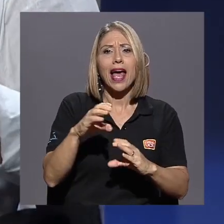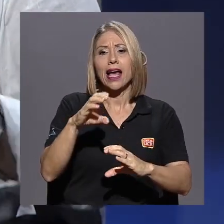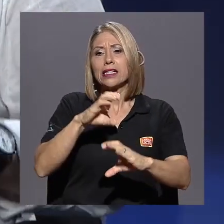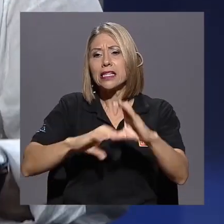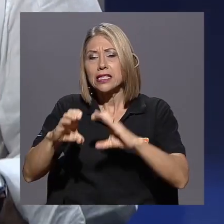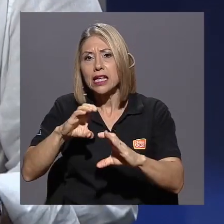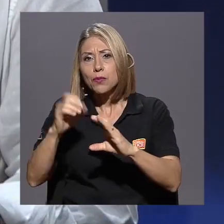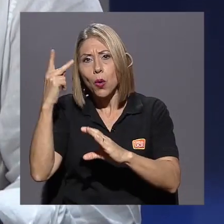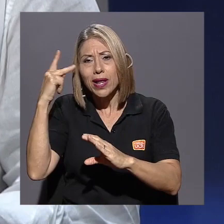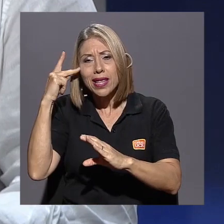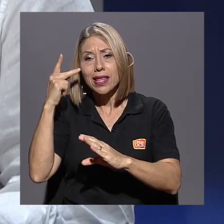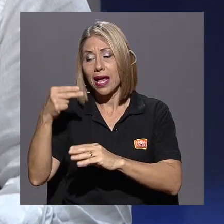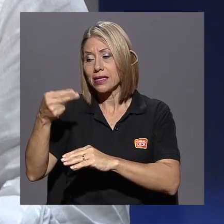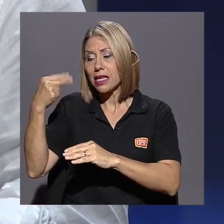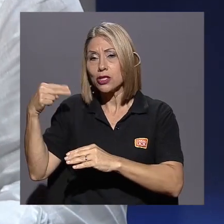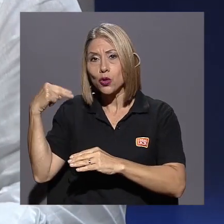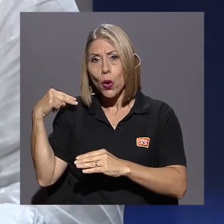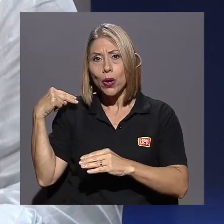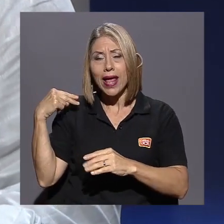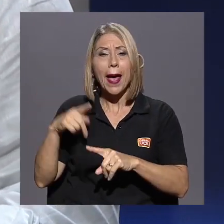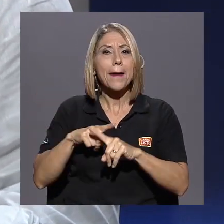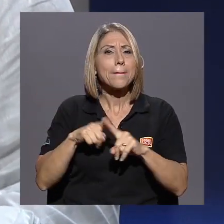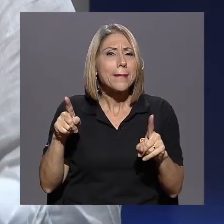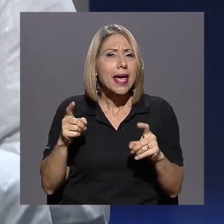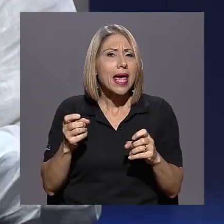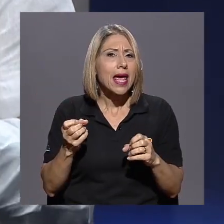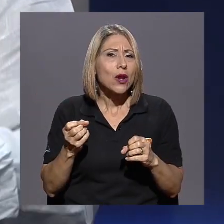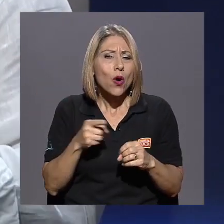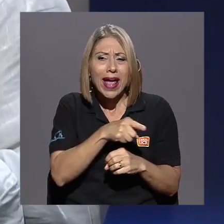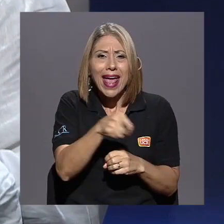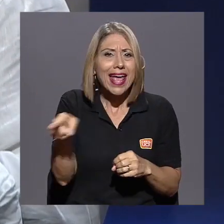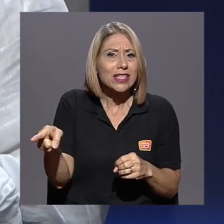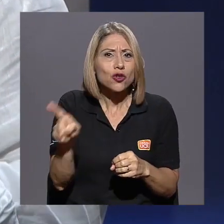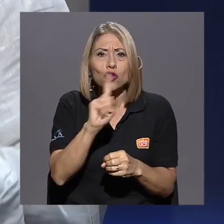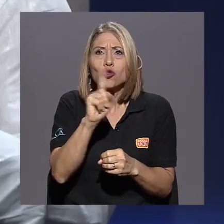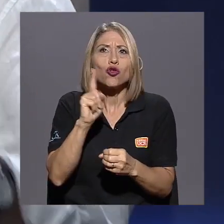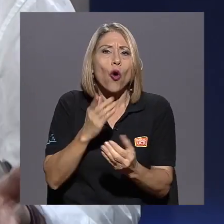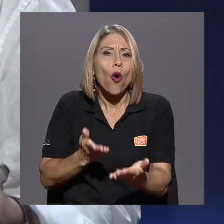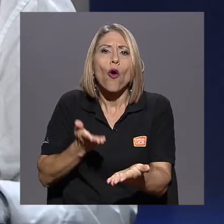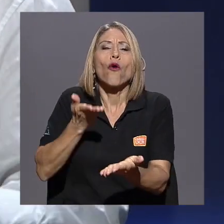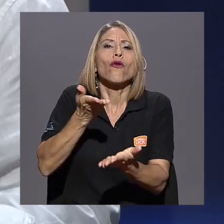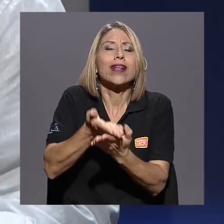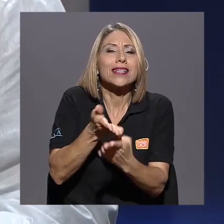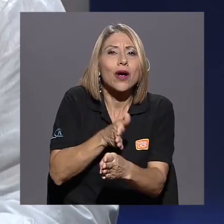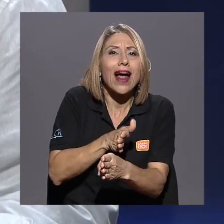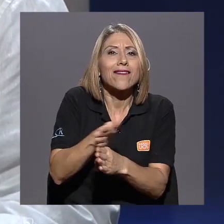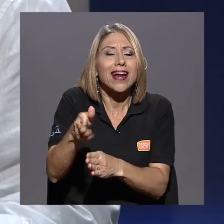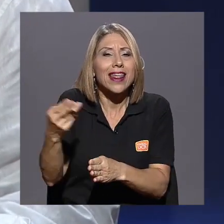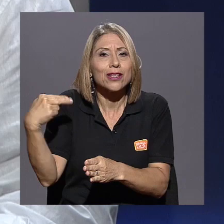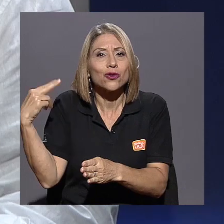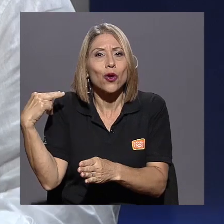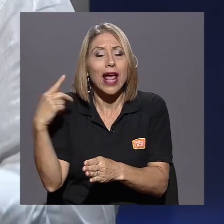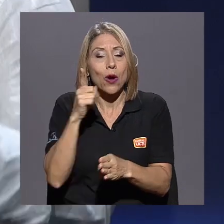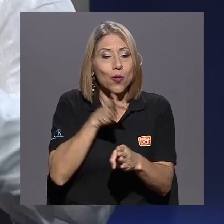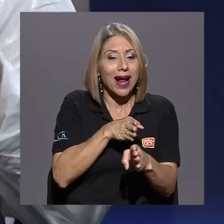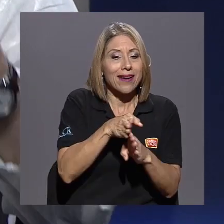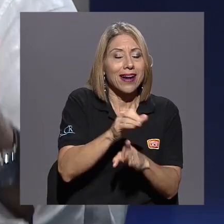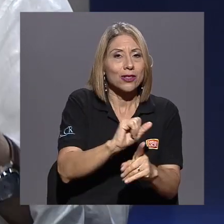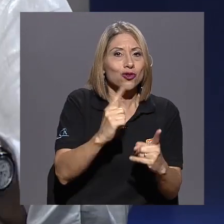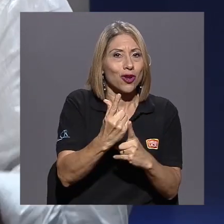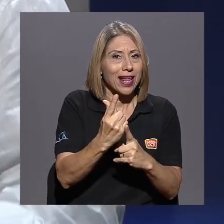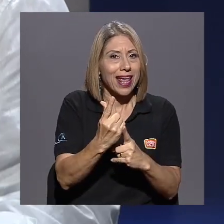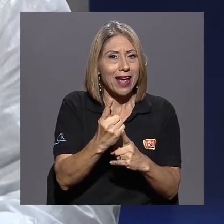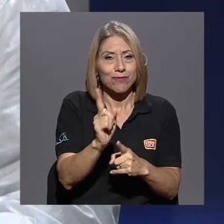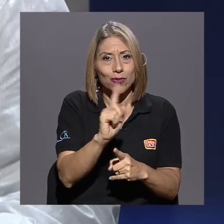historia pero muchas veces ya no ofrecen una carrera de historia por ejemplo una carrera de sociología sino bajo la